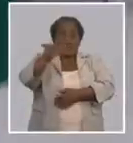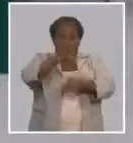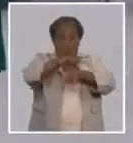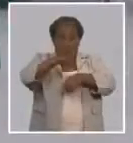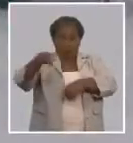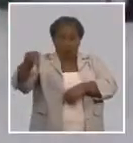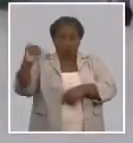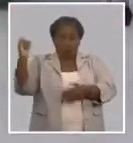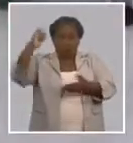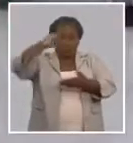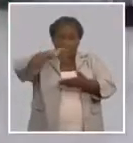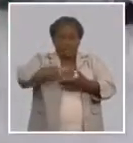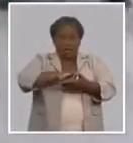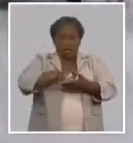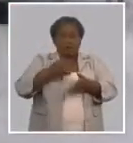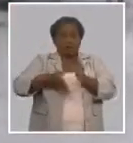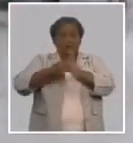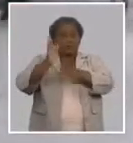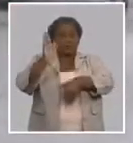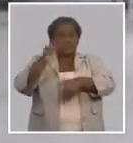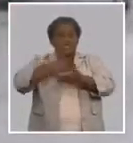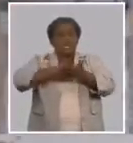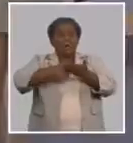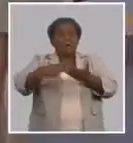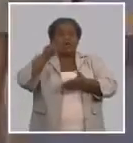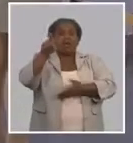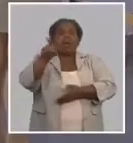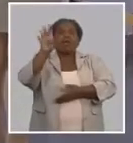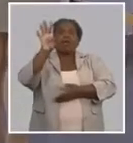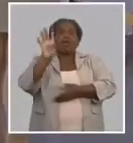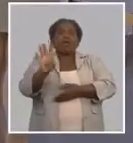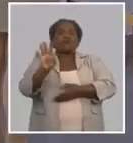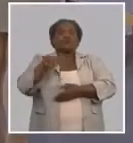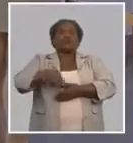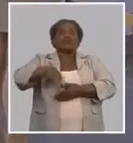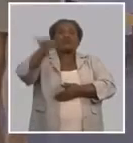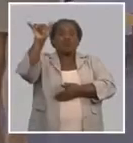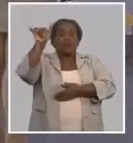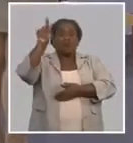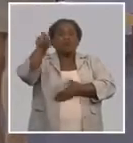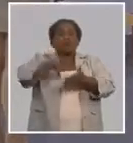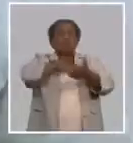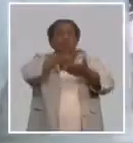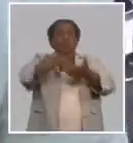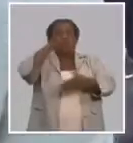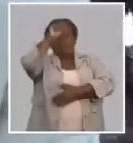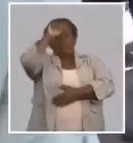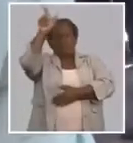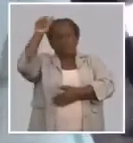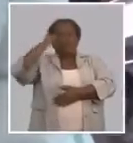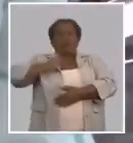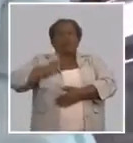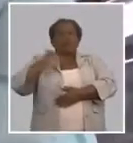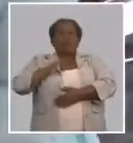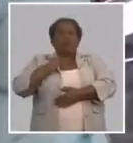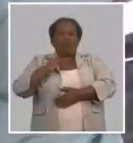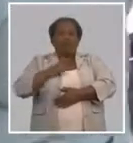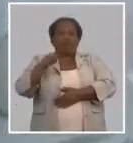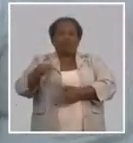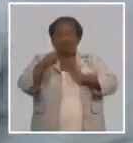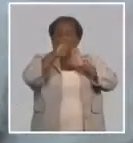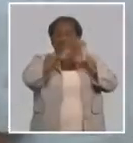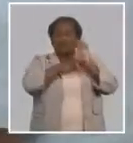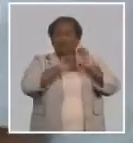aterrizan y despegan cada semana 14 vuelos provenientes y hacia inglaterra alemania y canadá por las medidas